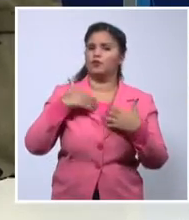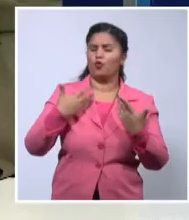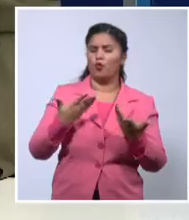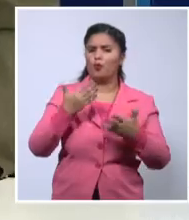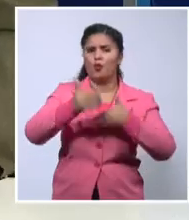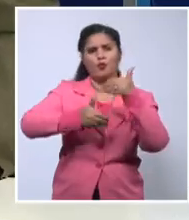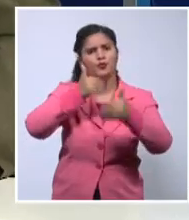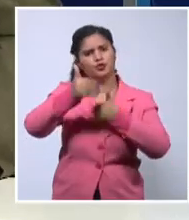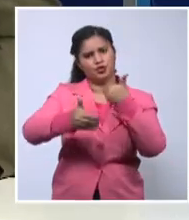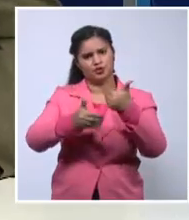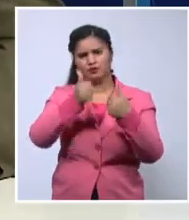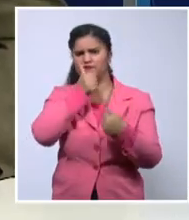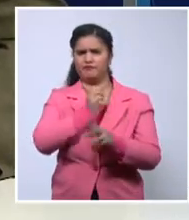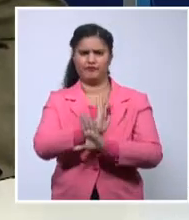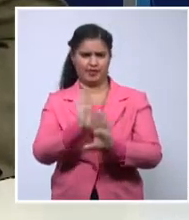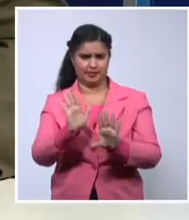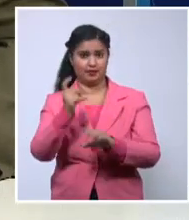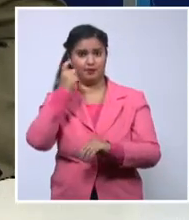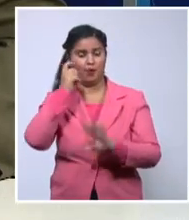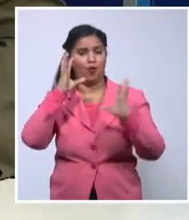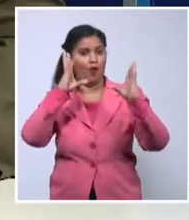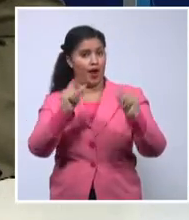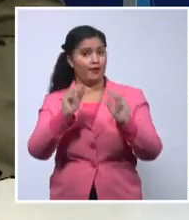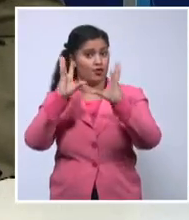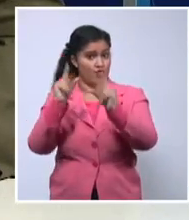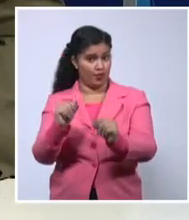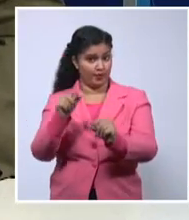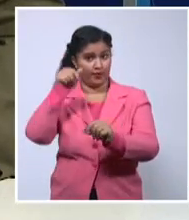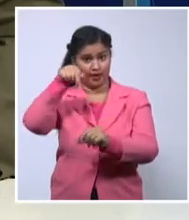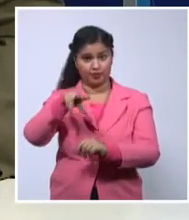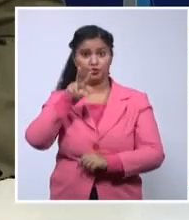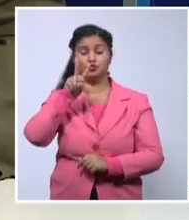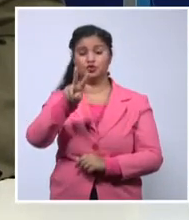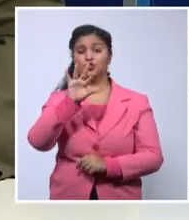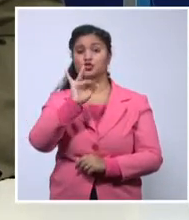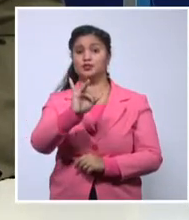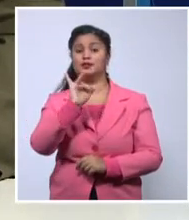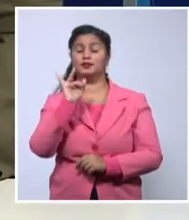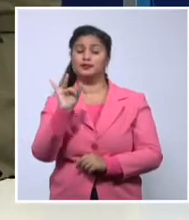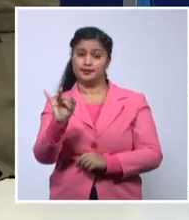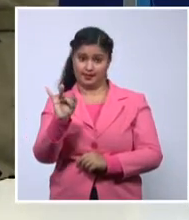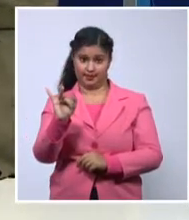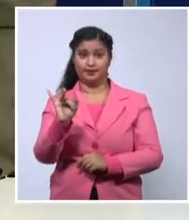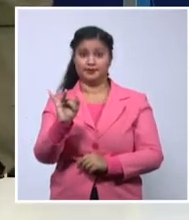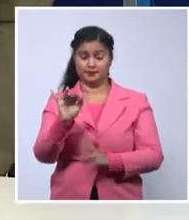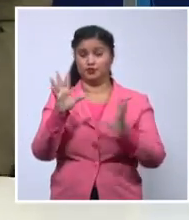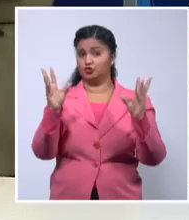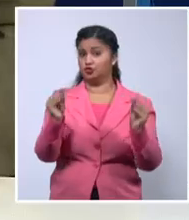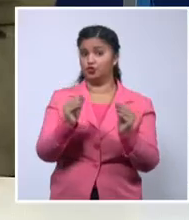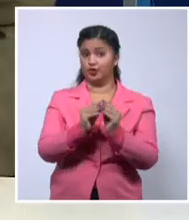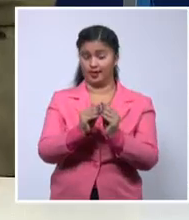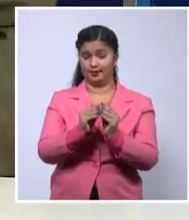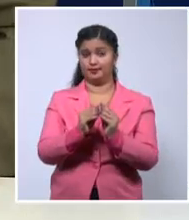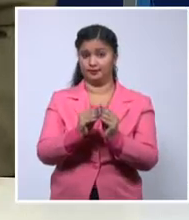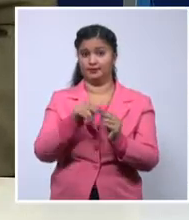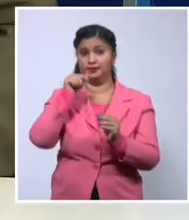Bueno, sencillo, vamos a los números. Son 277 escaños, ¿cierto? Y se presentan más